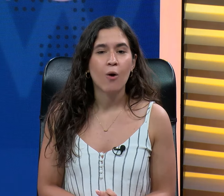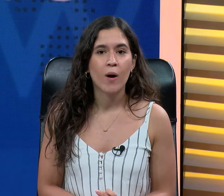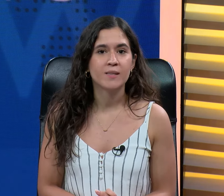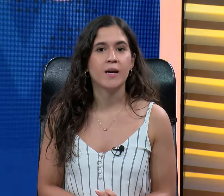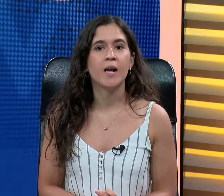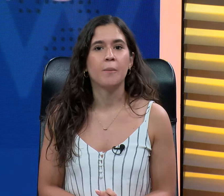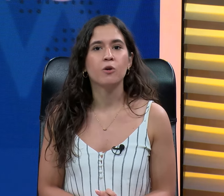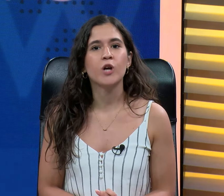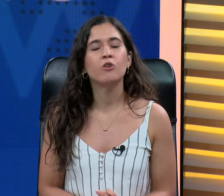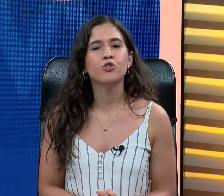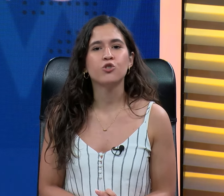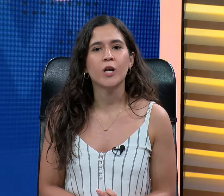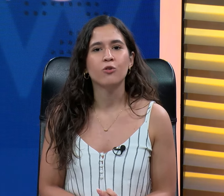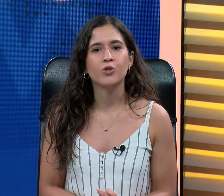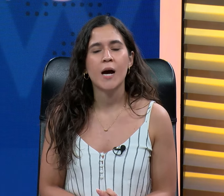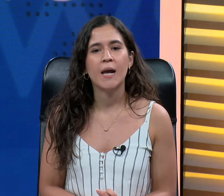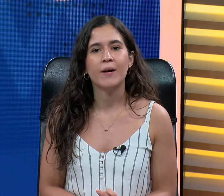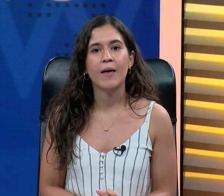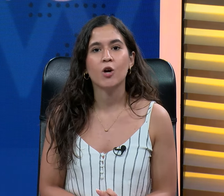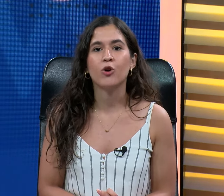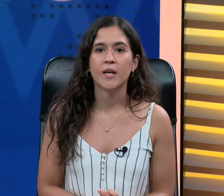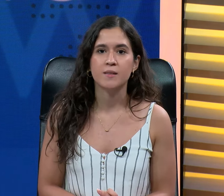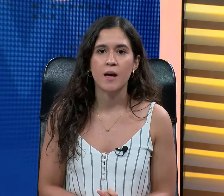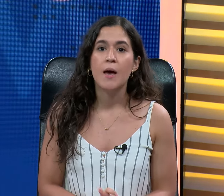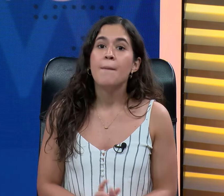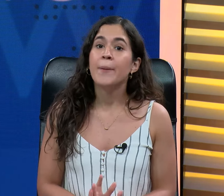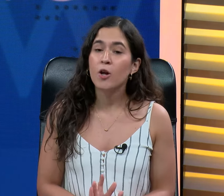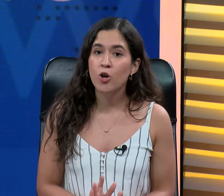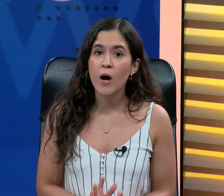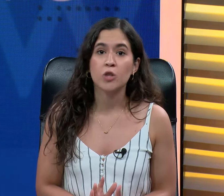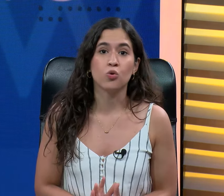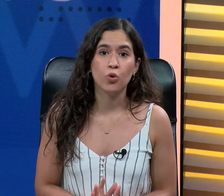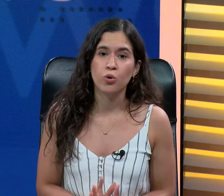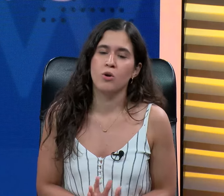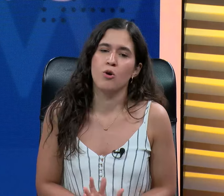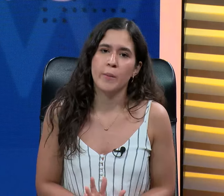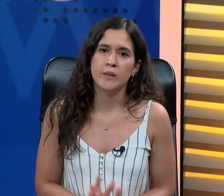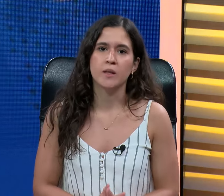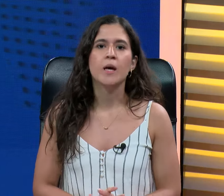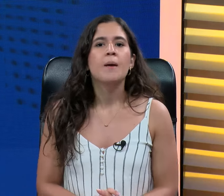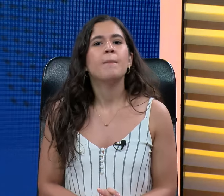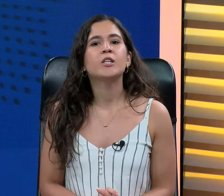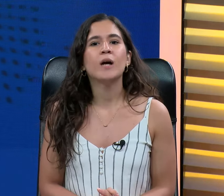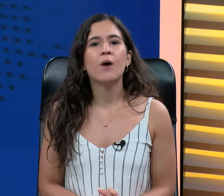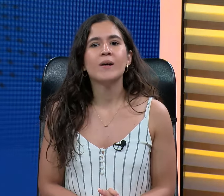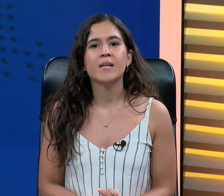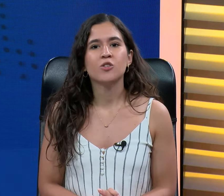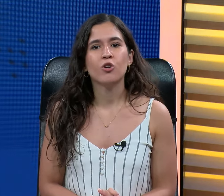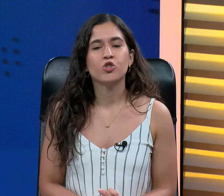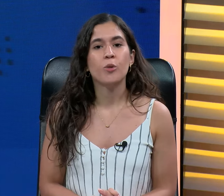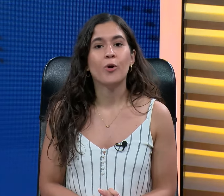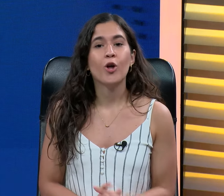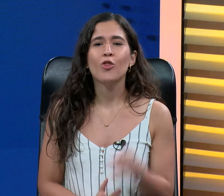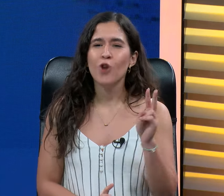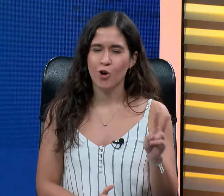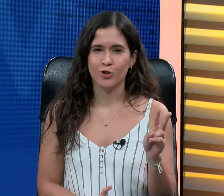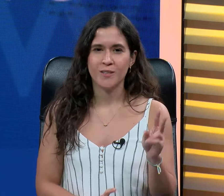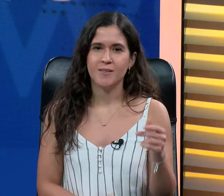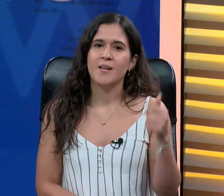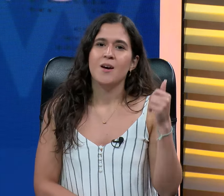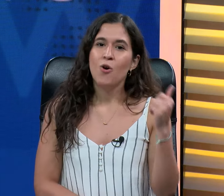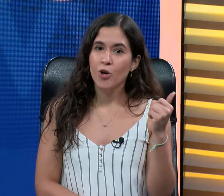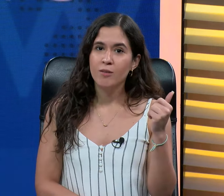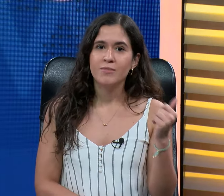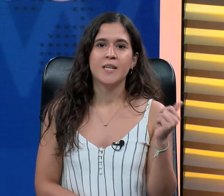Milton Aguas de Galápagos anunció su renuncia a la bancada correísta, pero no a su curul, obviamente. Milton Aguas es conocido por dos